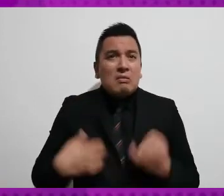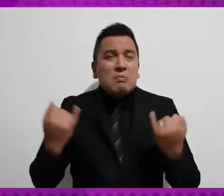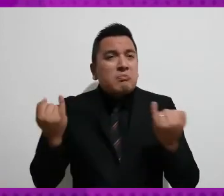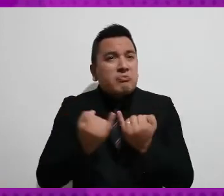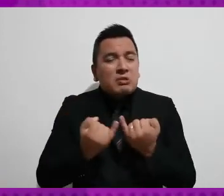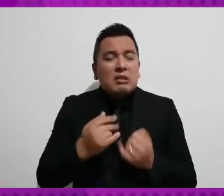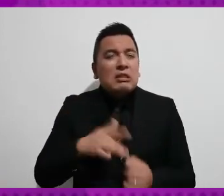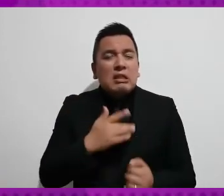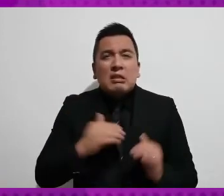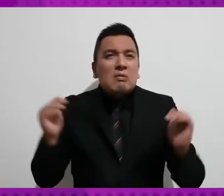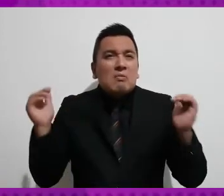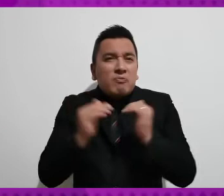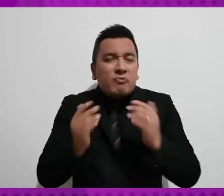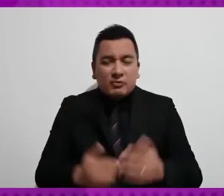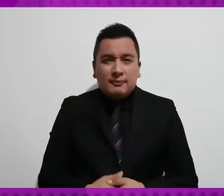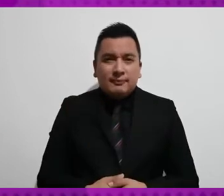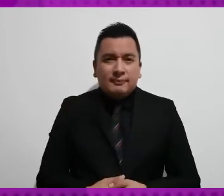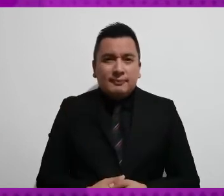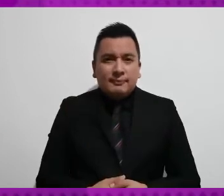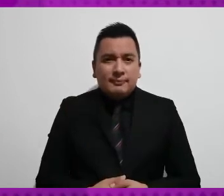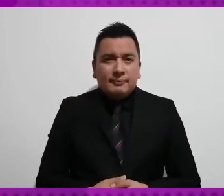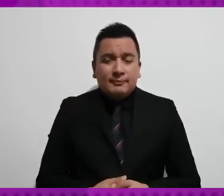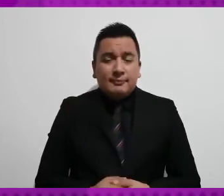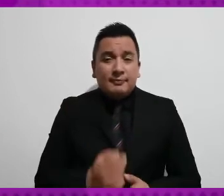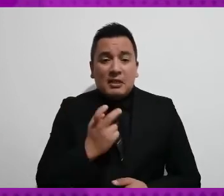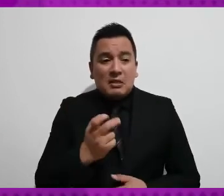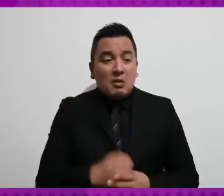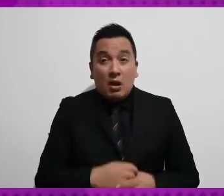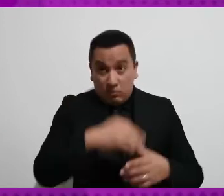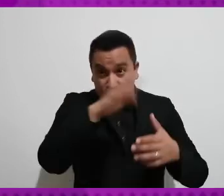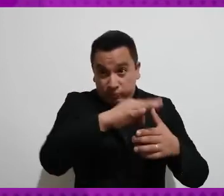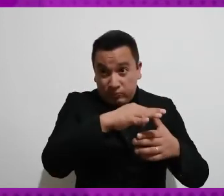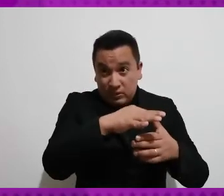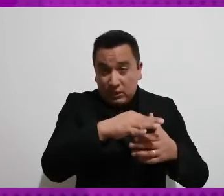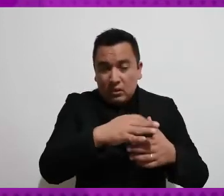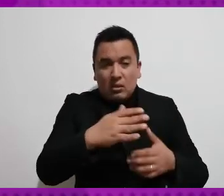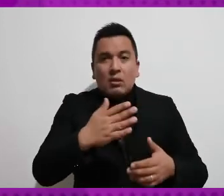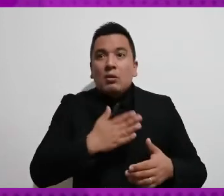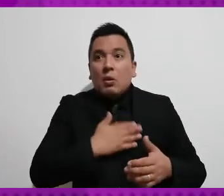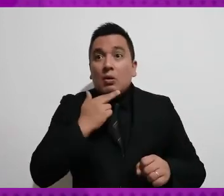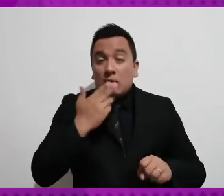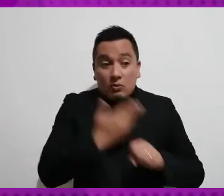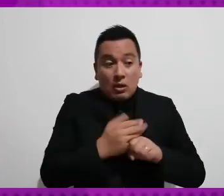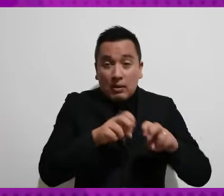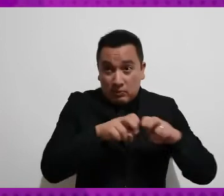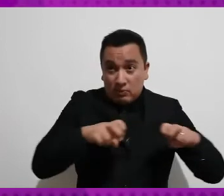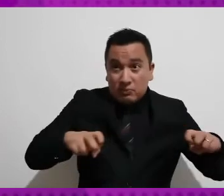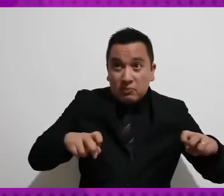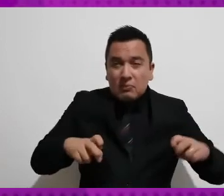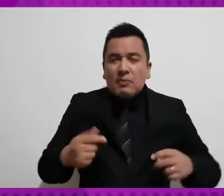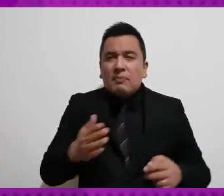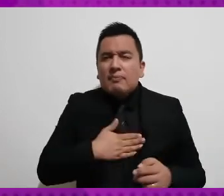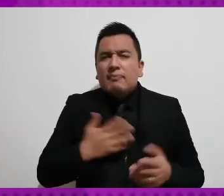ciudadanía incluyente. Y entonces, ¿qué hacemos el día de la jornada electoral? Yo, funcionaria o funcionario de mesa directiva de